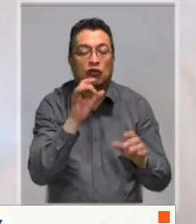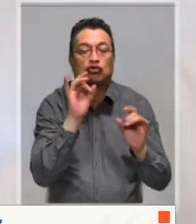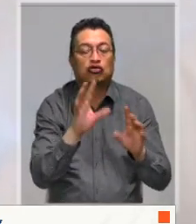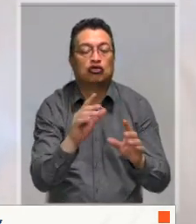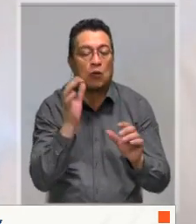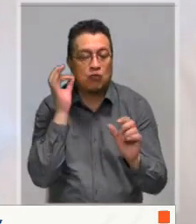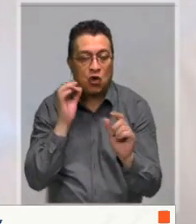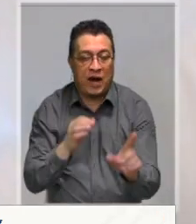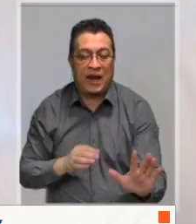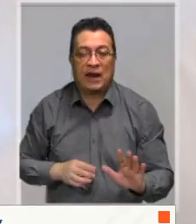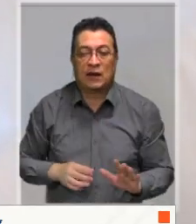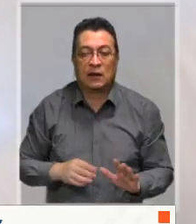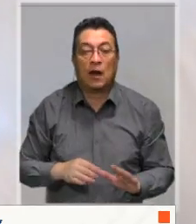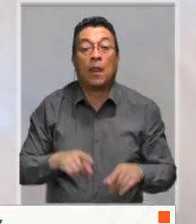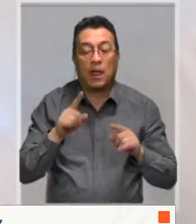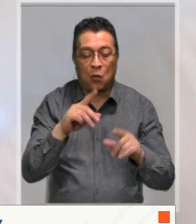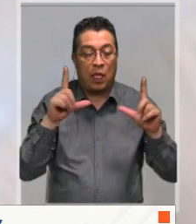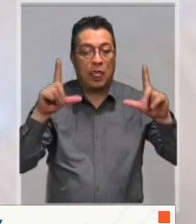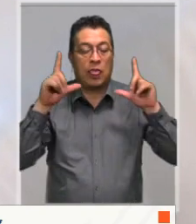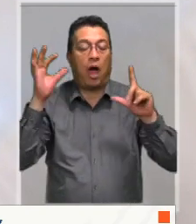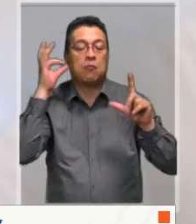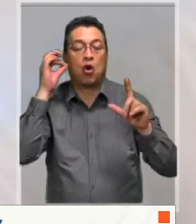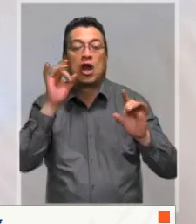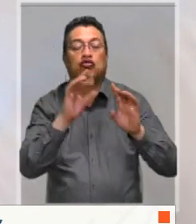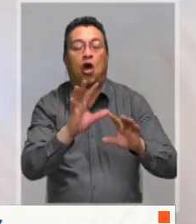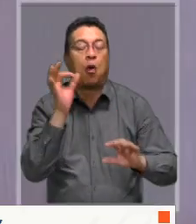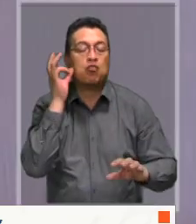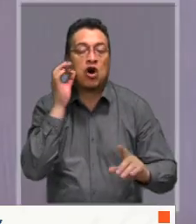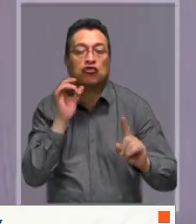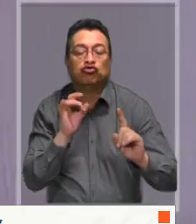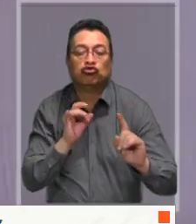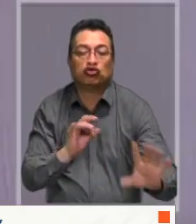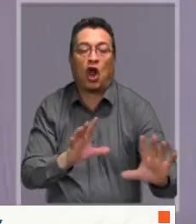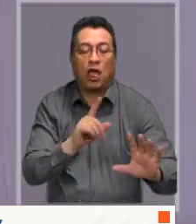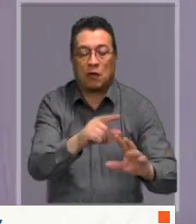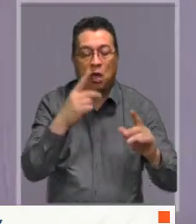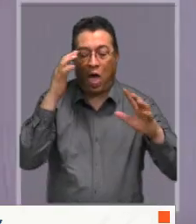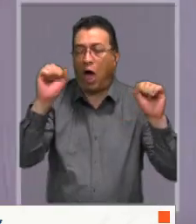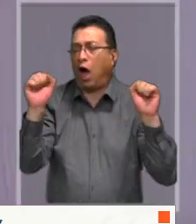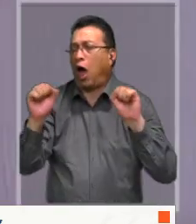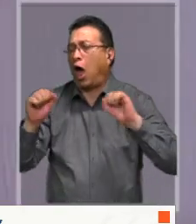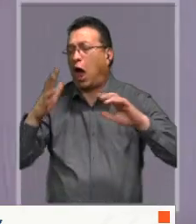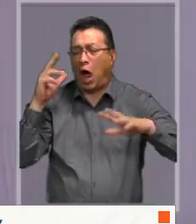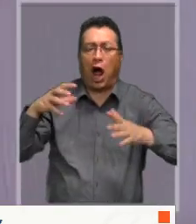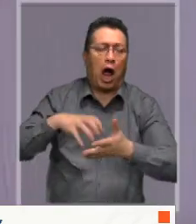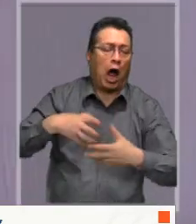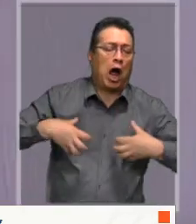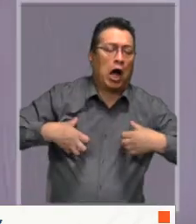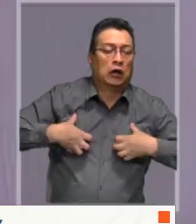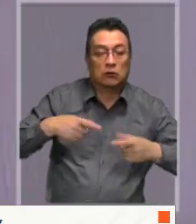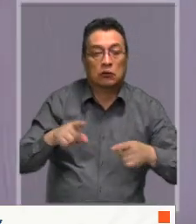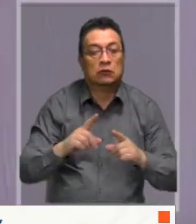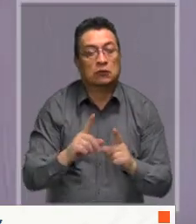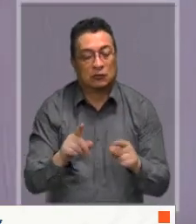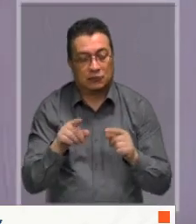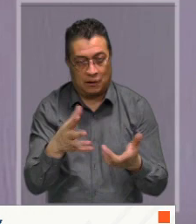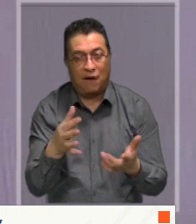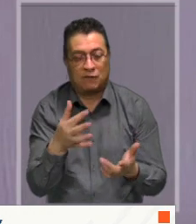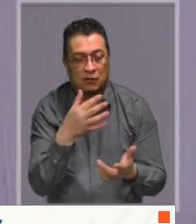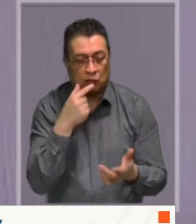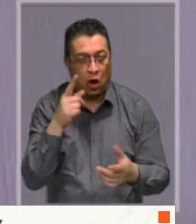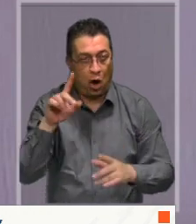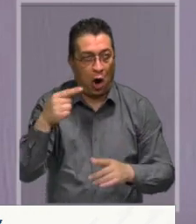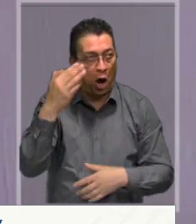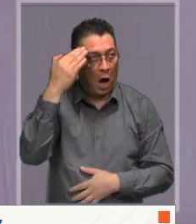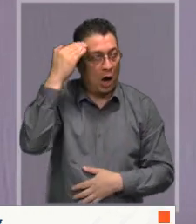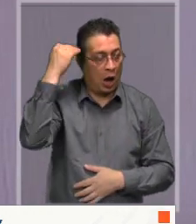adjetivo cierto un un estereotipo de género un estereotipo de género que se arraiga en la población fácilmente Y qué es lo que justifica